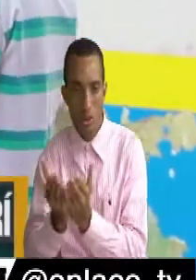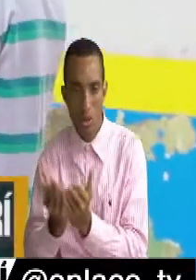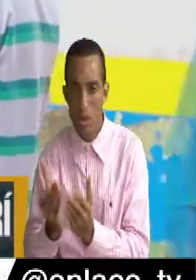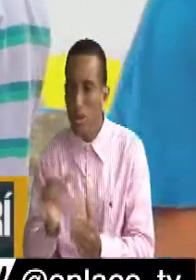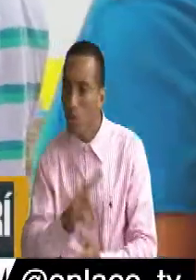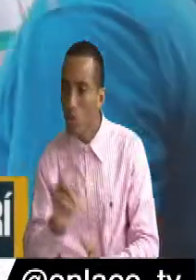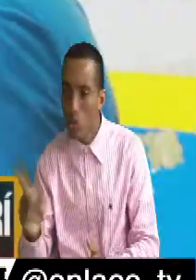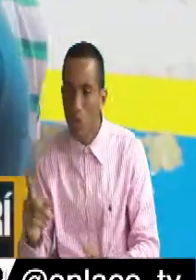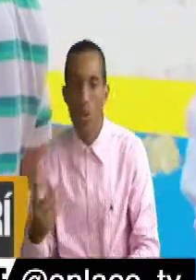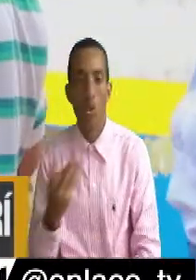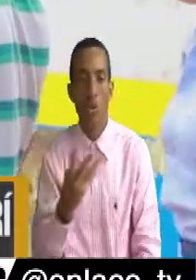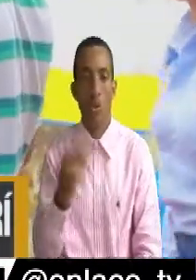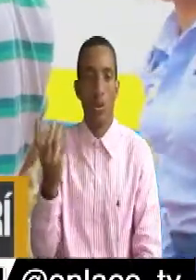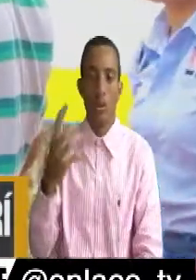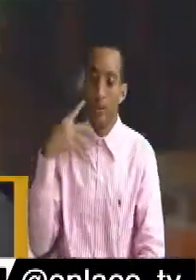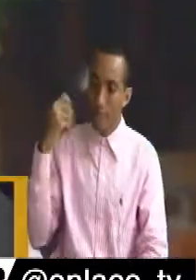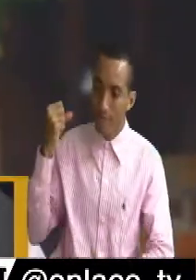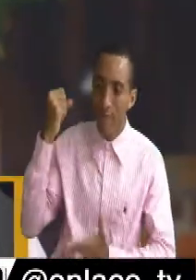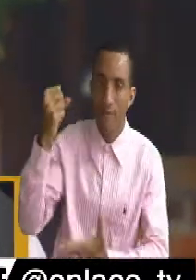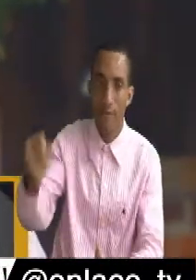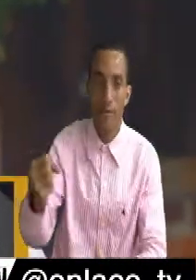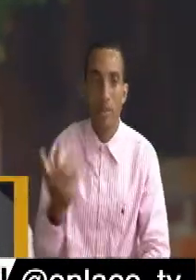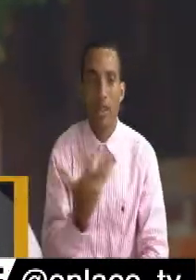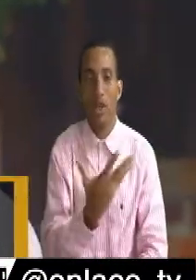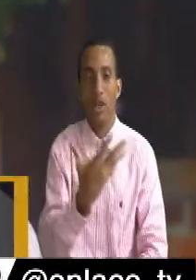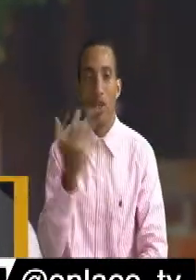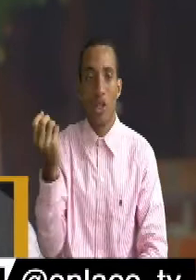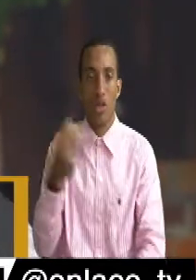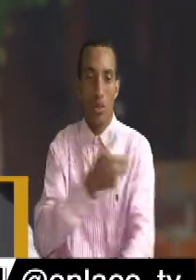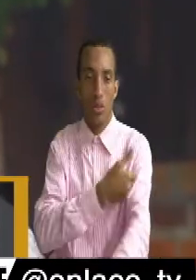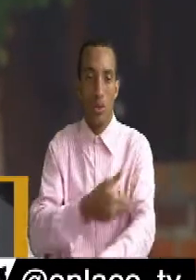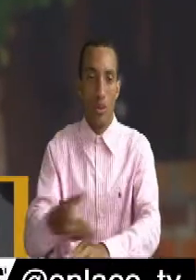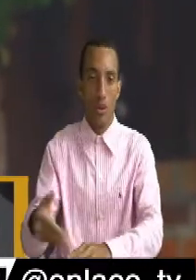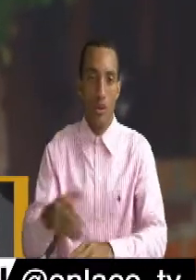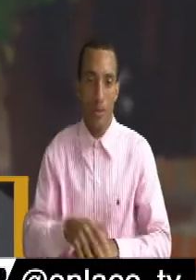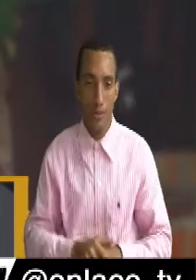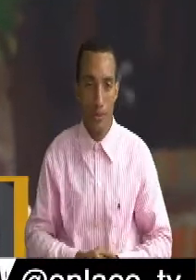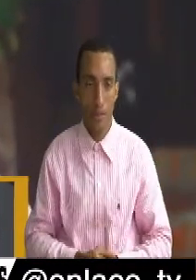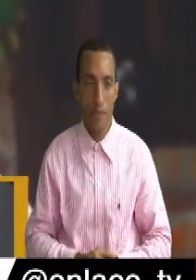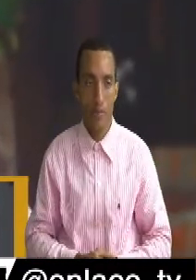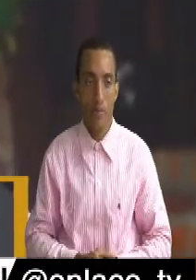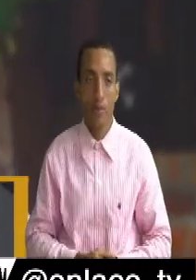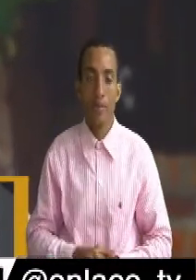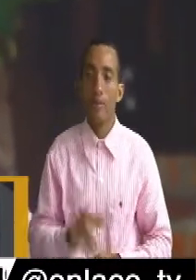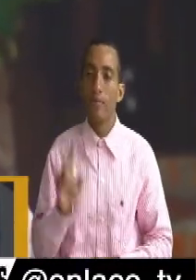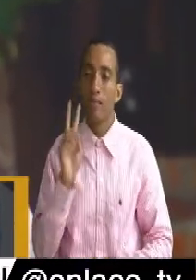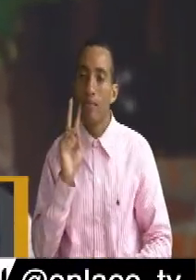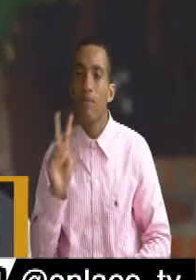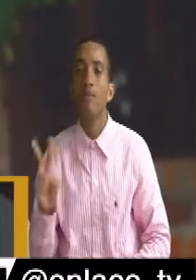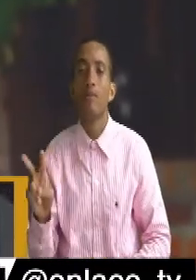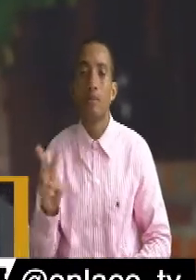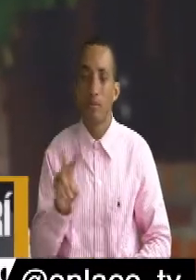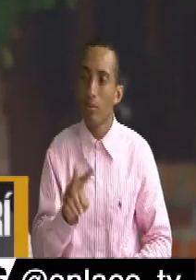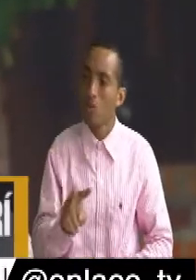se invertirán 500 millones de pesos. Esto hace parte primero de la verificación del estado en sitio y de la